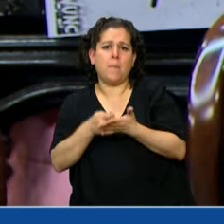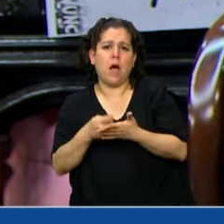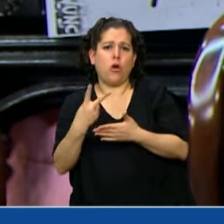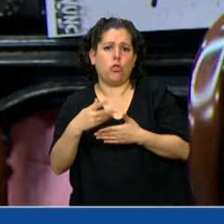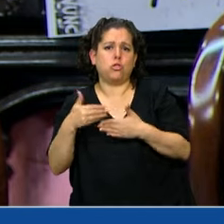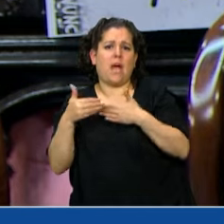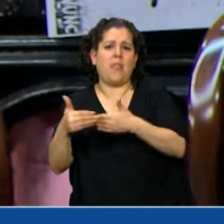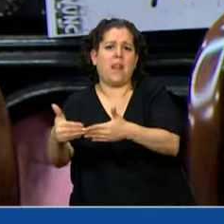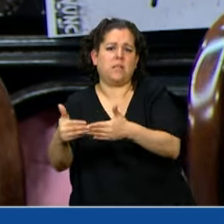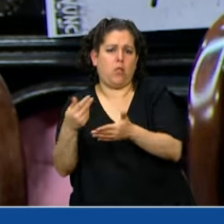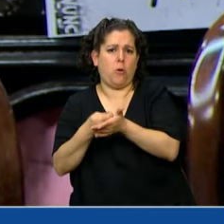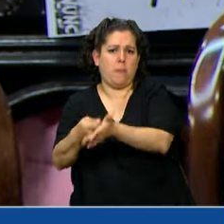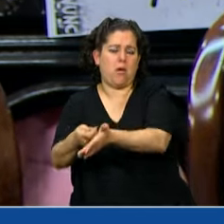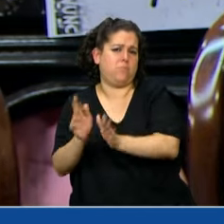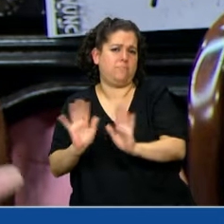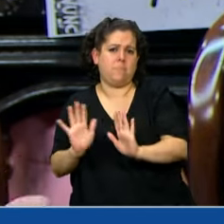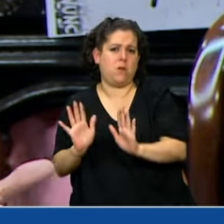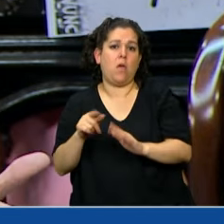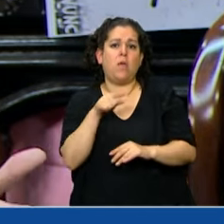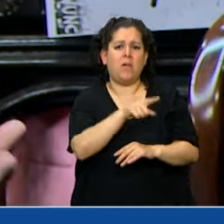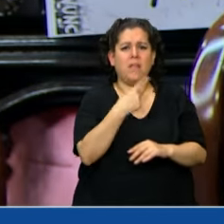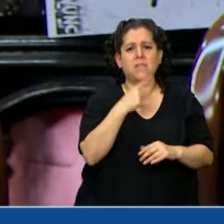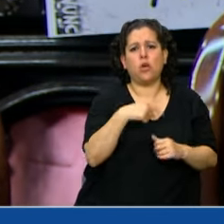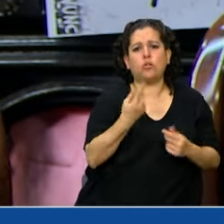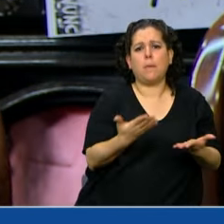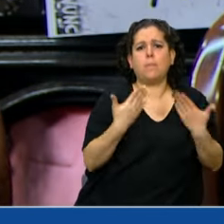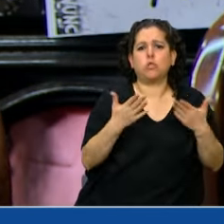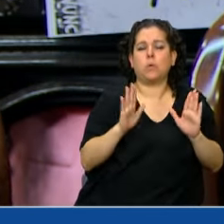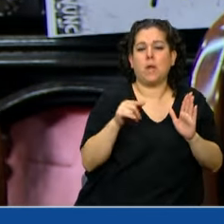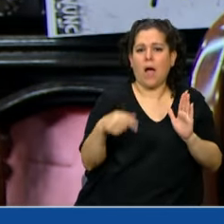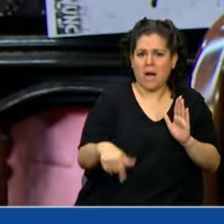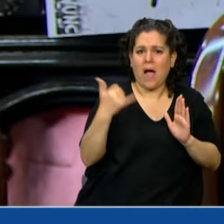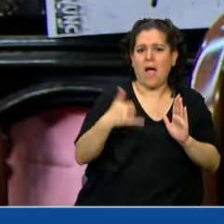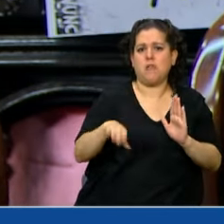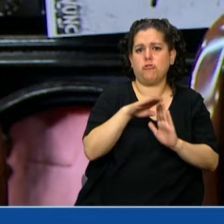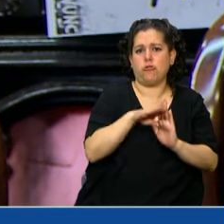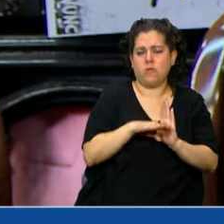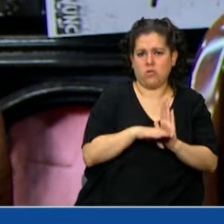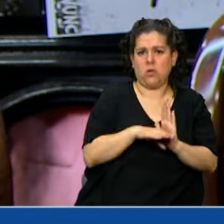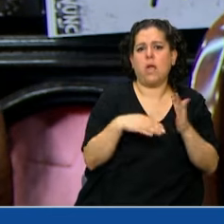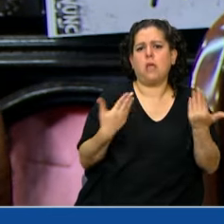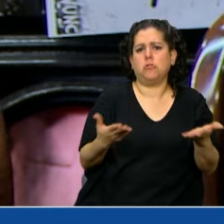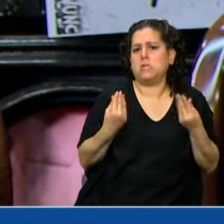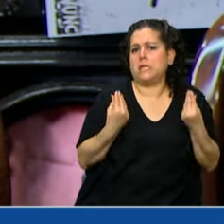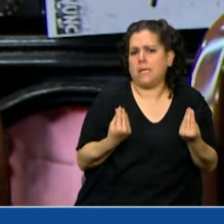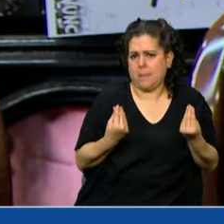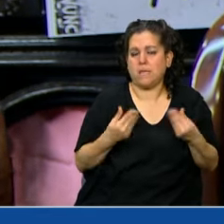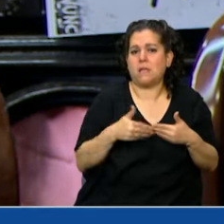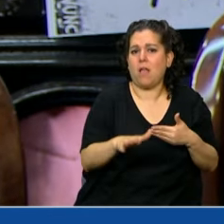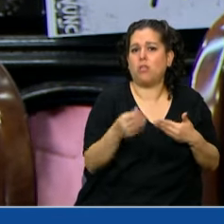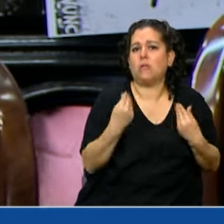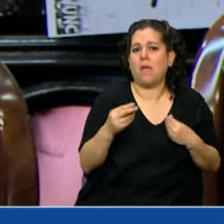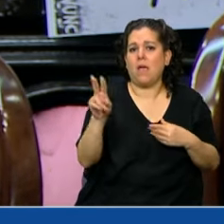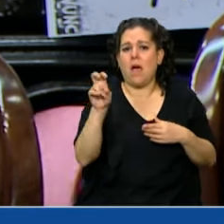diputado yasi lo de la posibilidad es una gran mentira Porque aquí se imponen condiciones entonces lo que va a terminar pasando Es que el